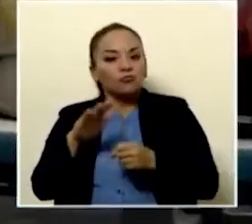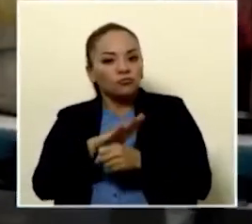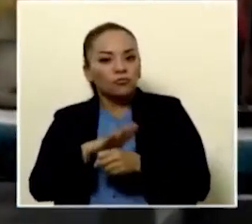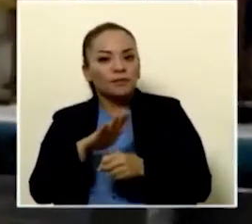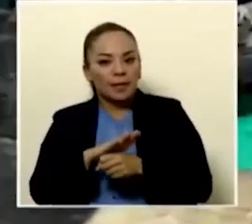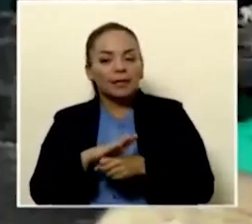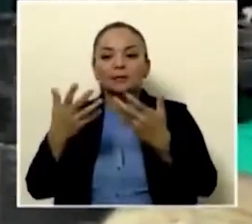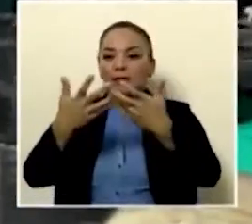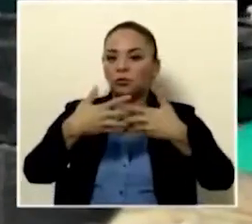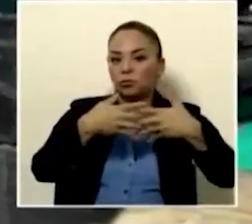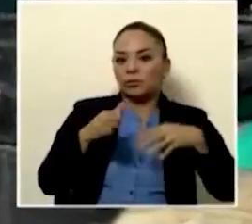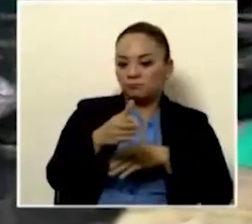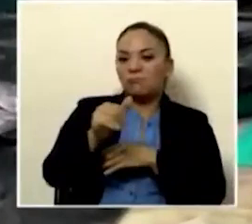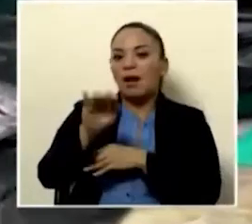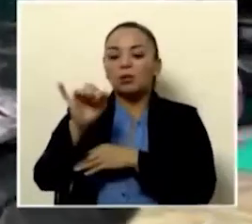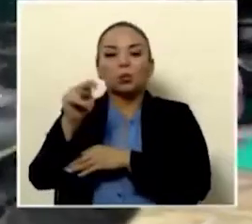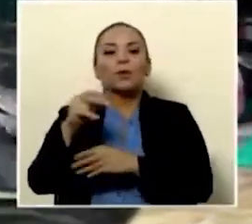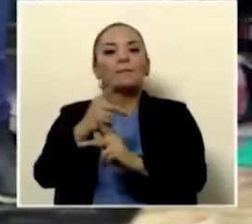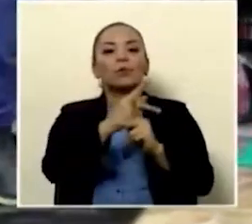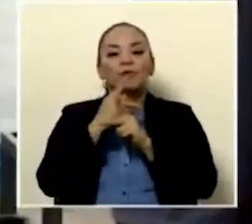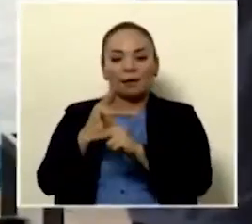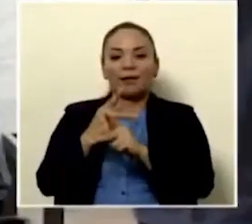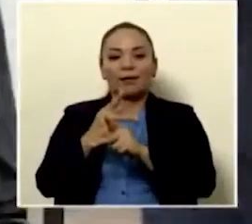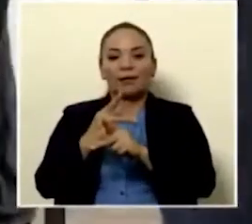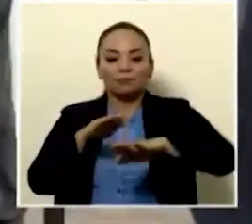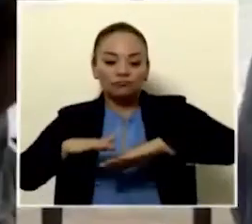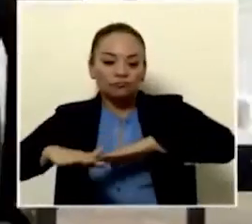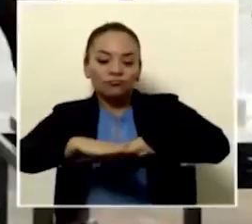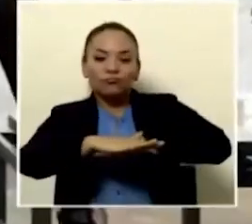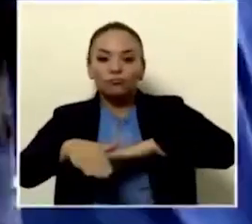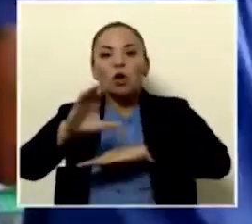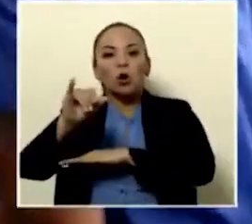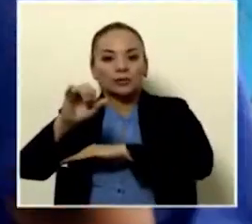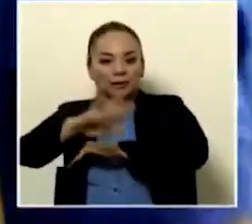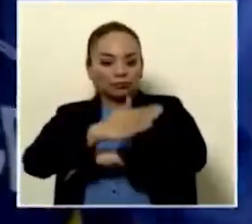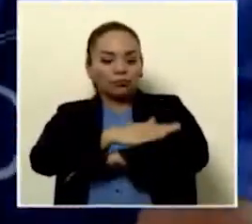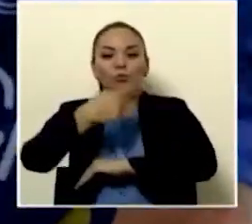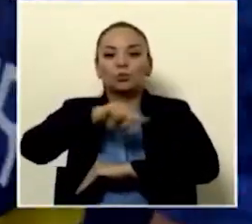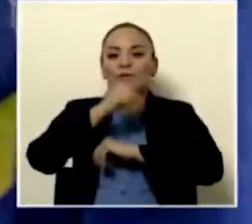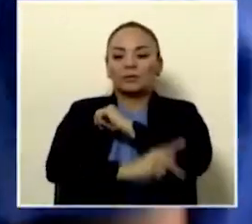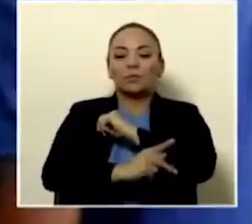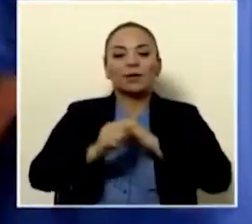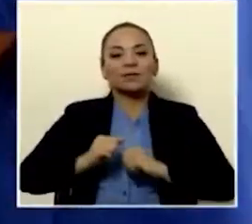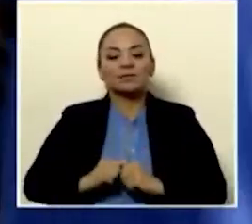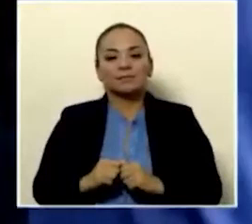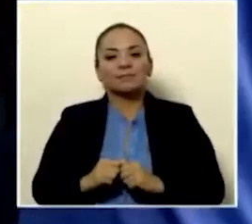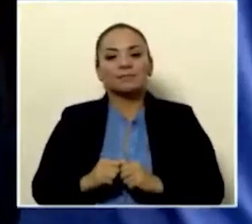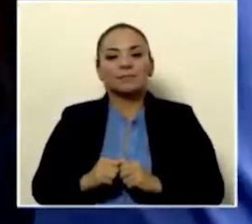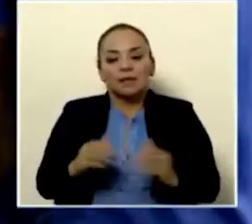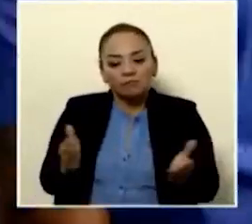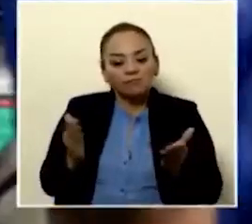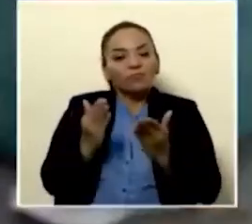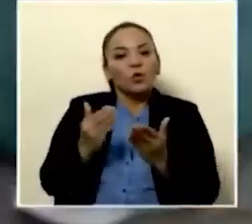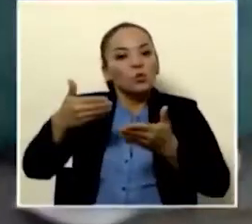industria existente de atún y con esto proteger las zonas costeras de nuestro país, propiciar la llegada de nuevas